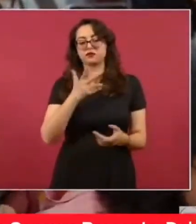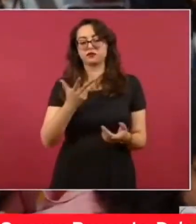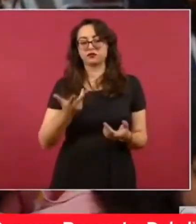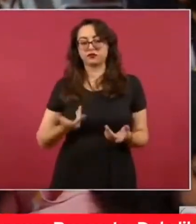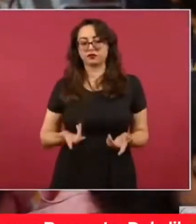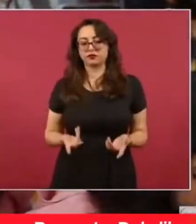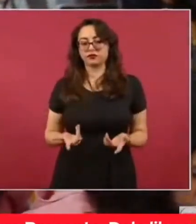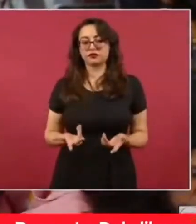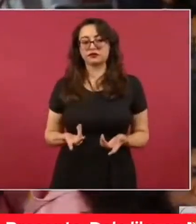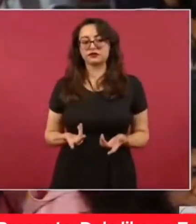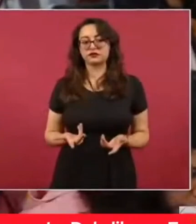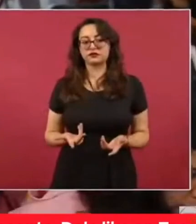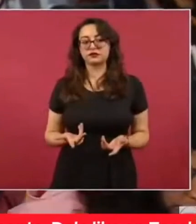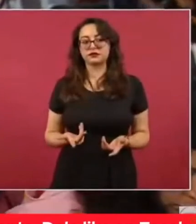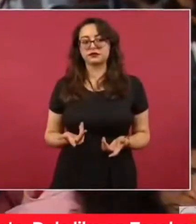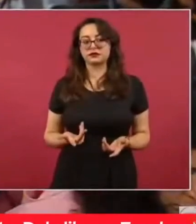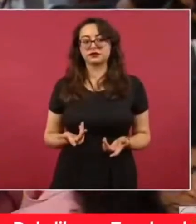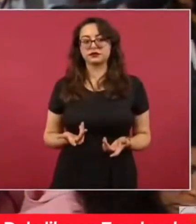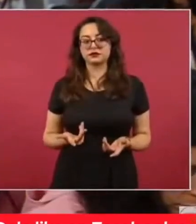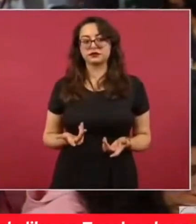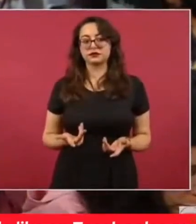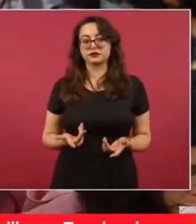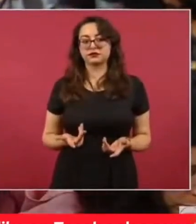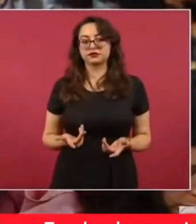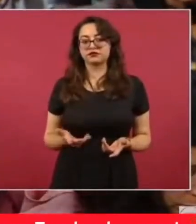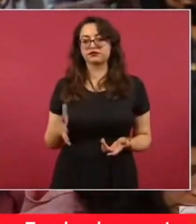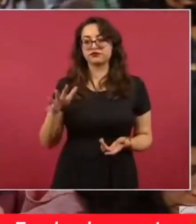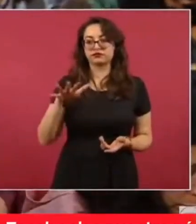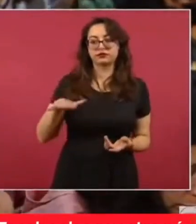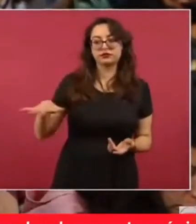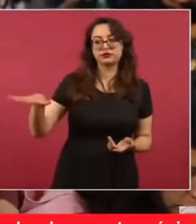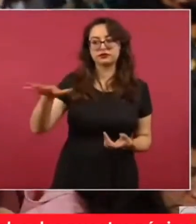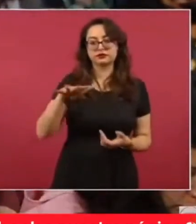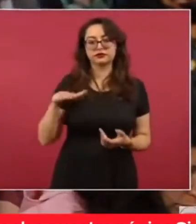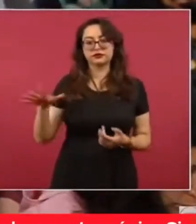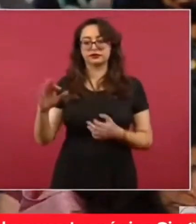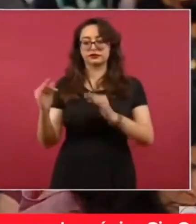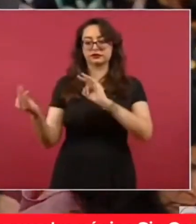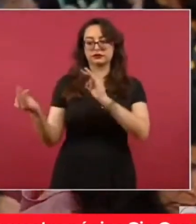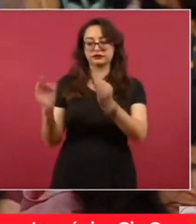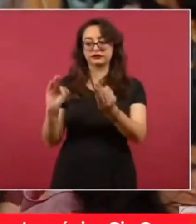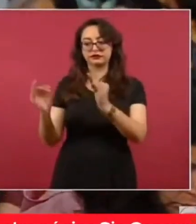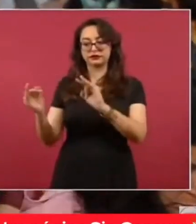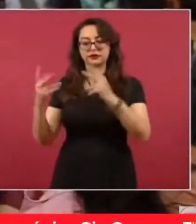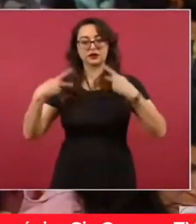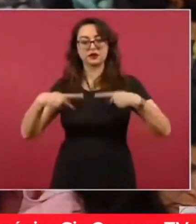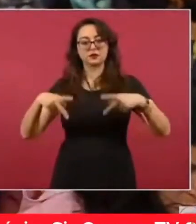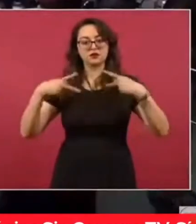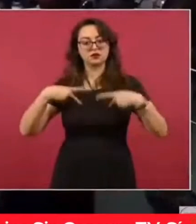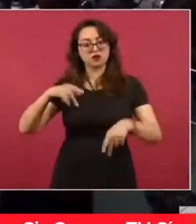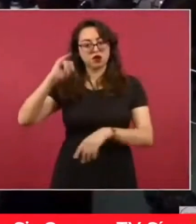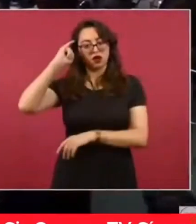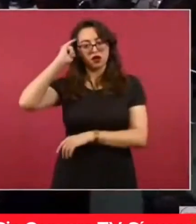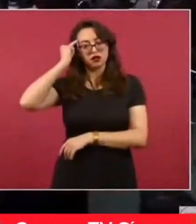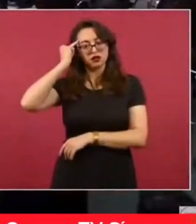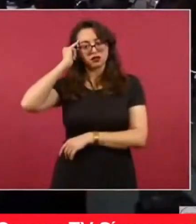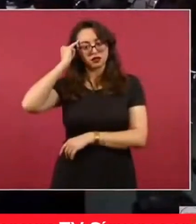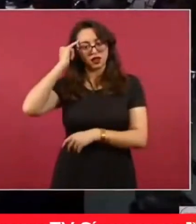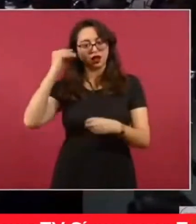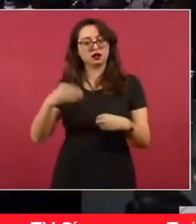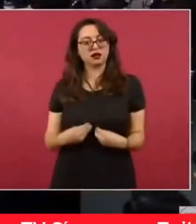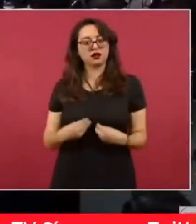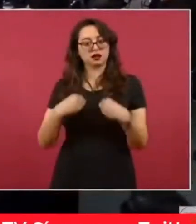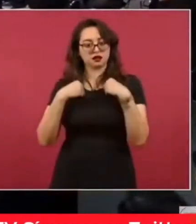hubo una denuncia que metió una demanda que metió en pobladores cercanos indígenas que viven muy cerca